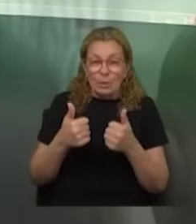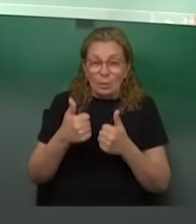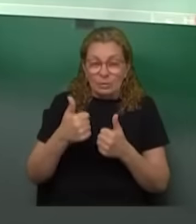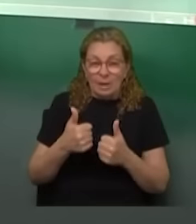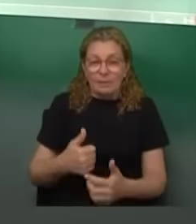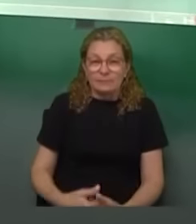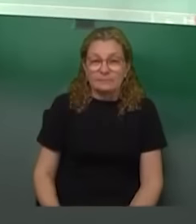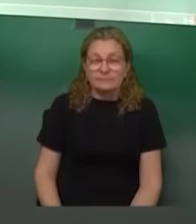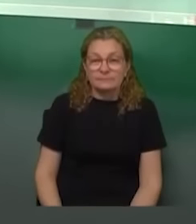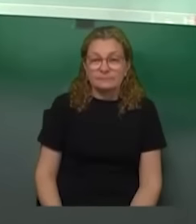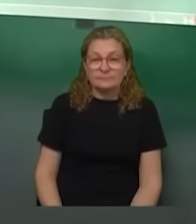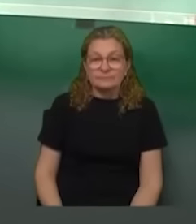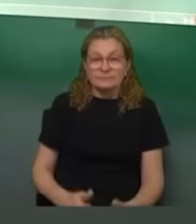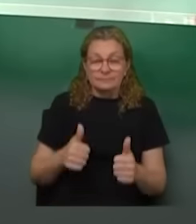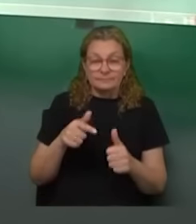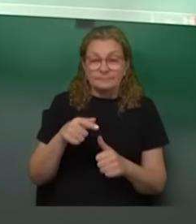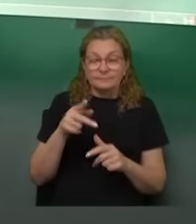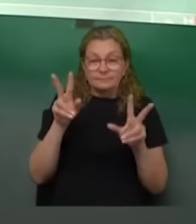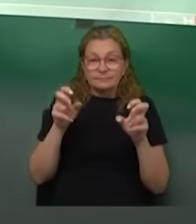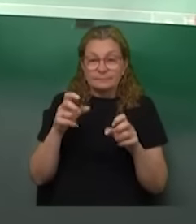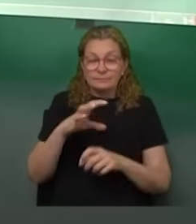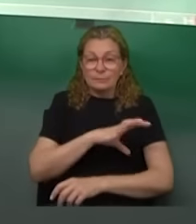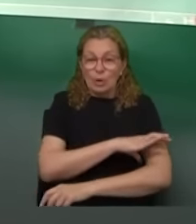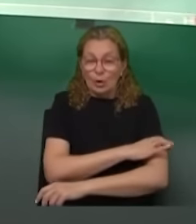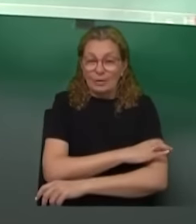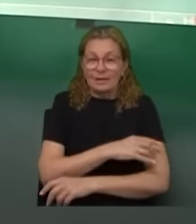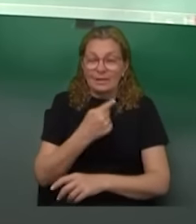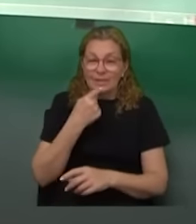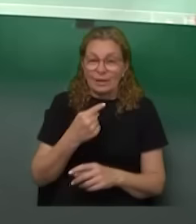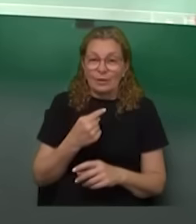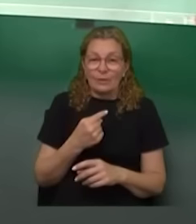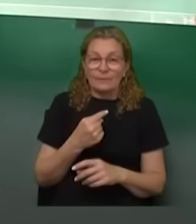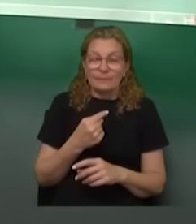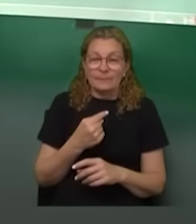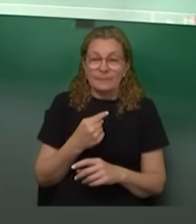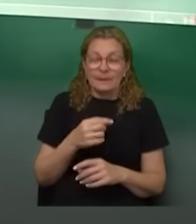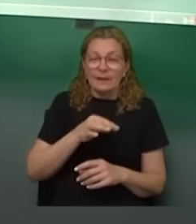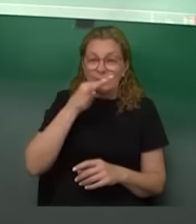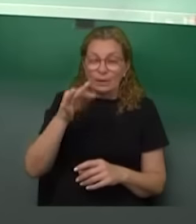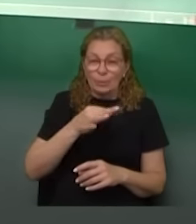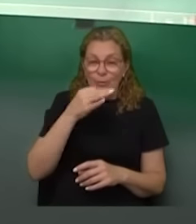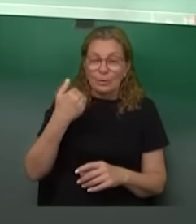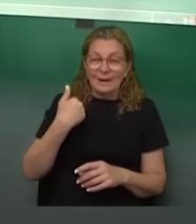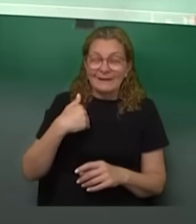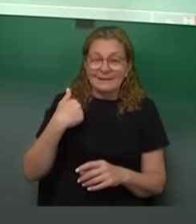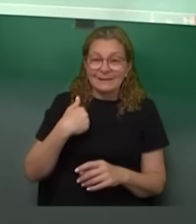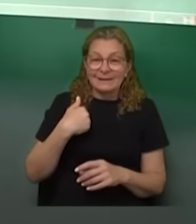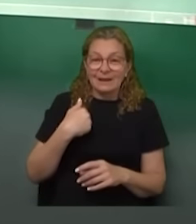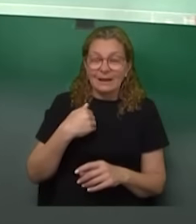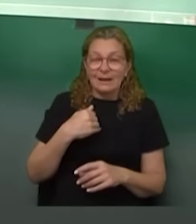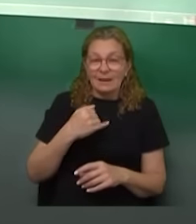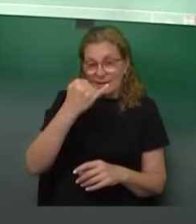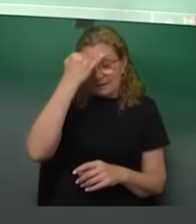apretada bien y con respecto a esto yamandu ors Dijo que en su discurso en Buenos Aires ripol